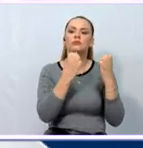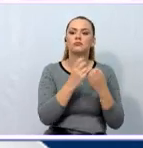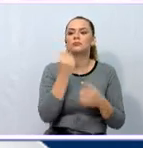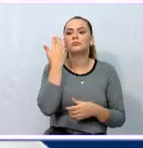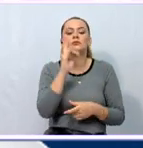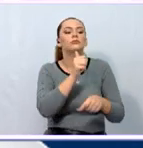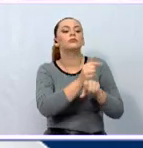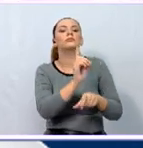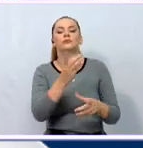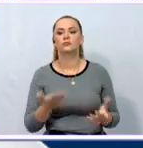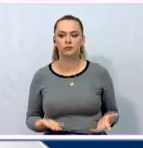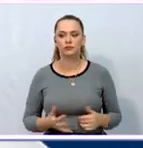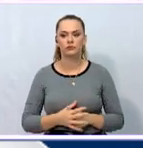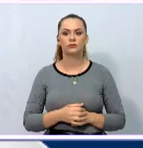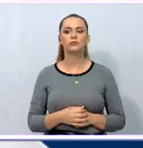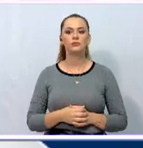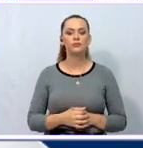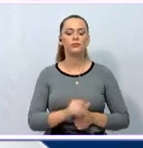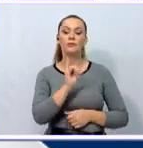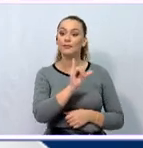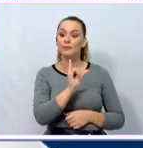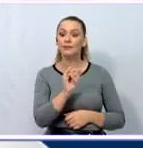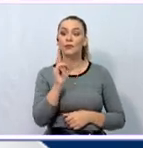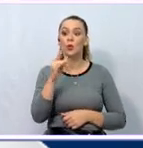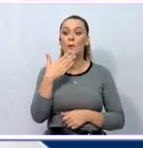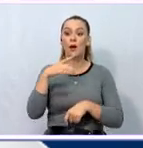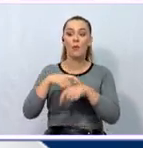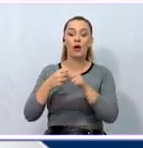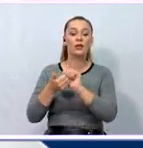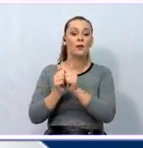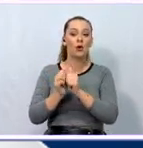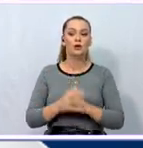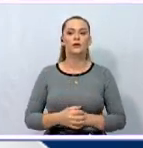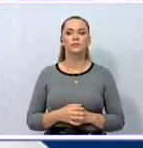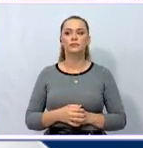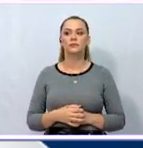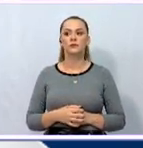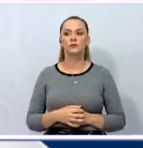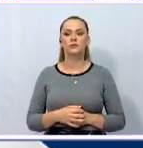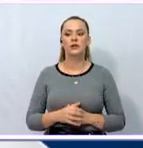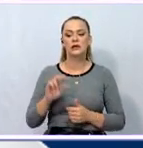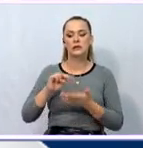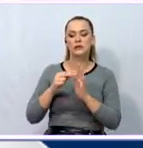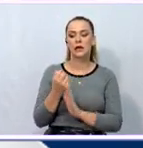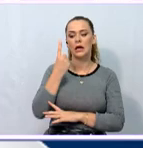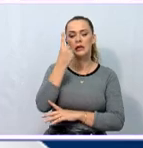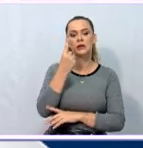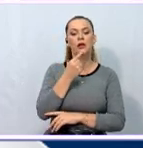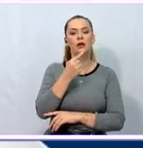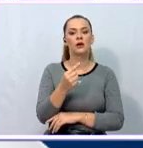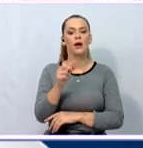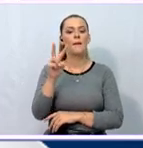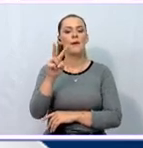no sabes dónde los van a colocar esto en un mal momento deportivo será interpretado estarían diciendo que